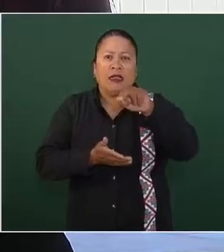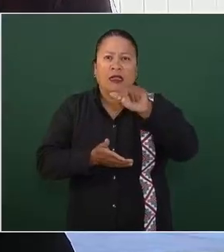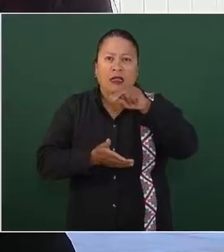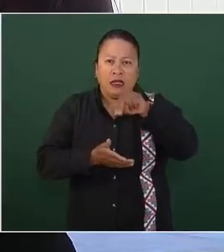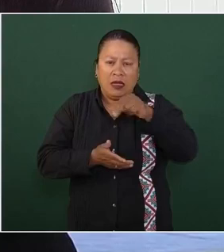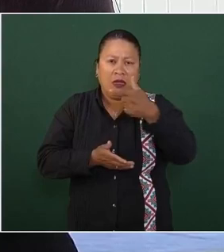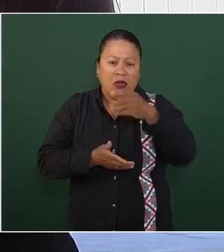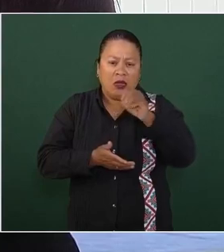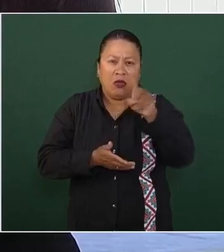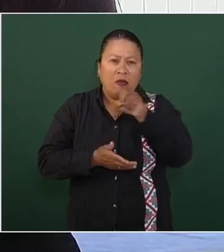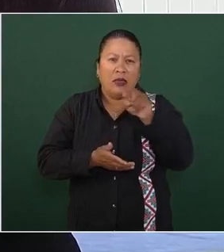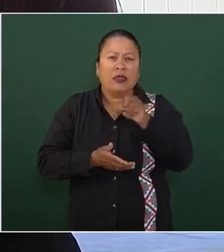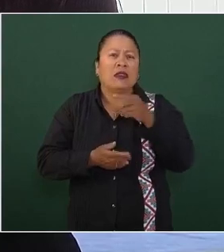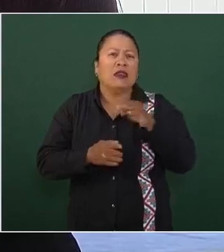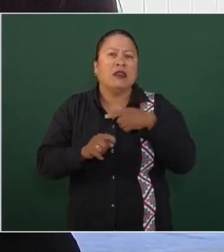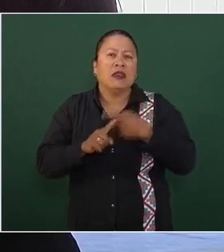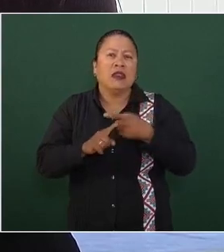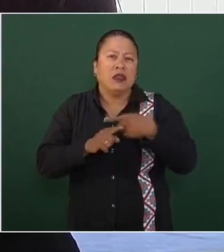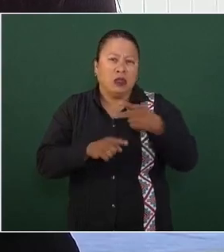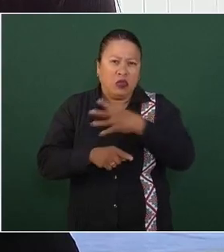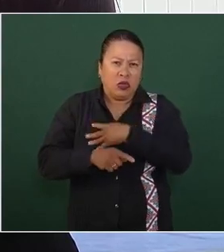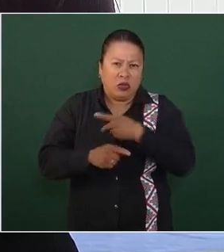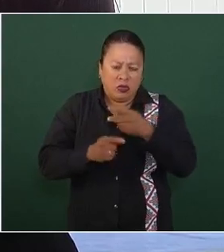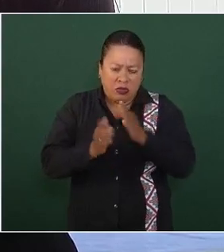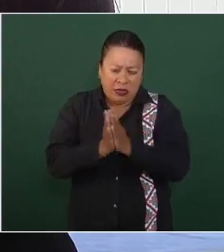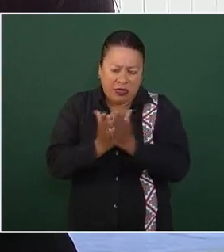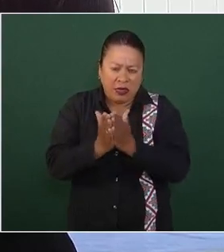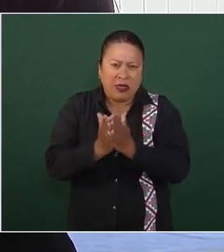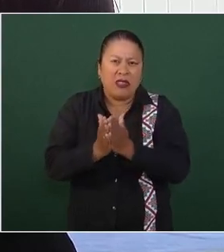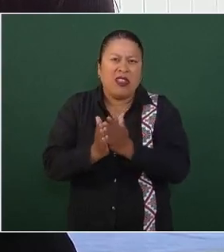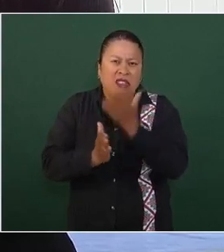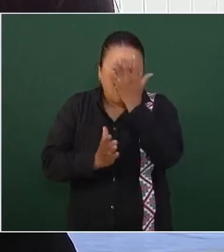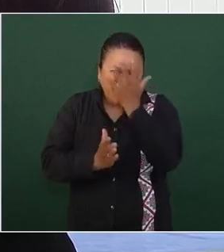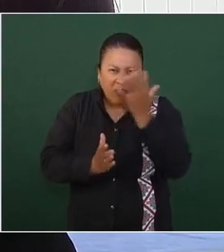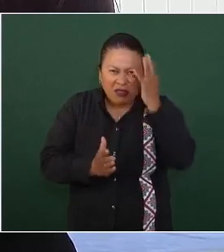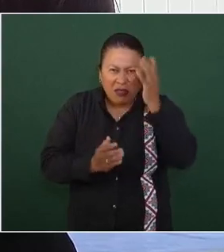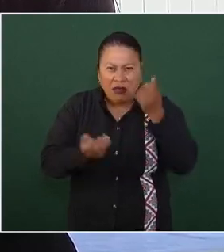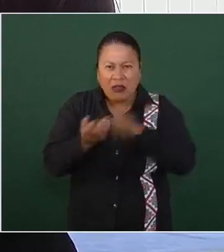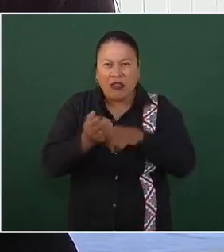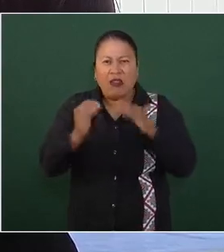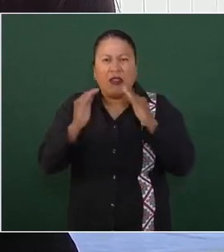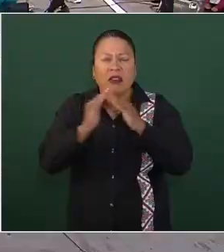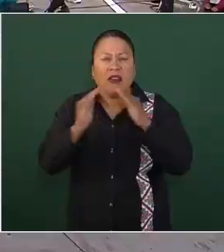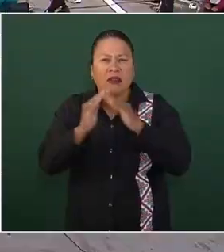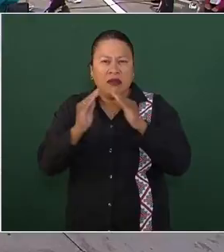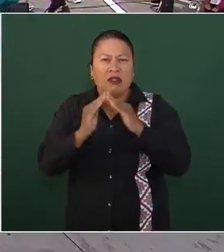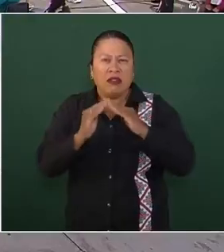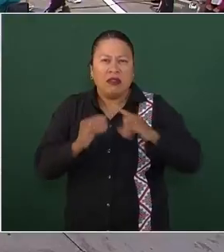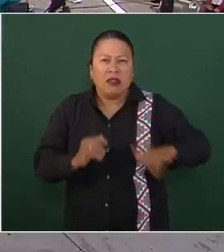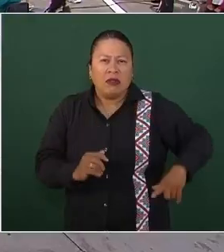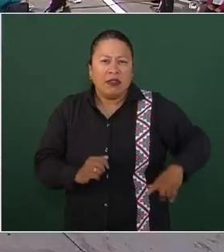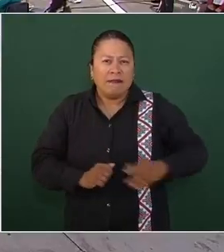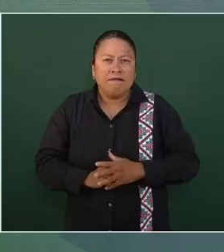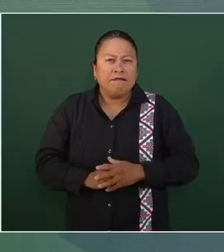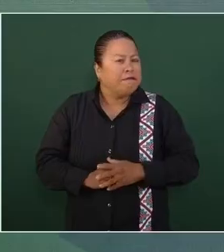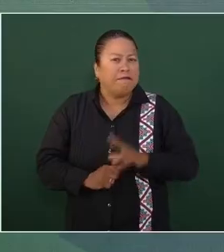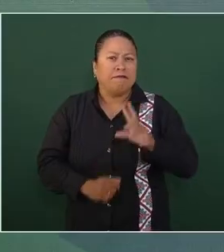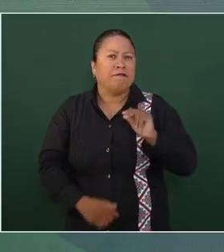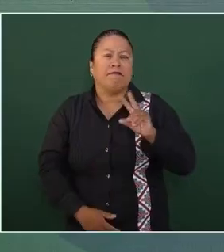mencionó a su hijo en su libro traición en palacio no